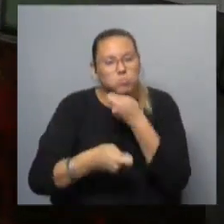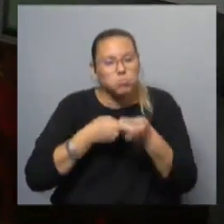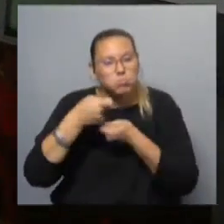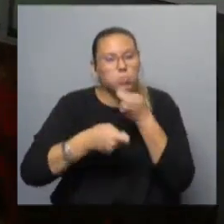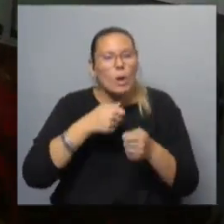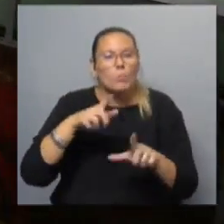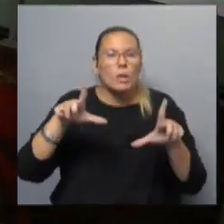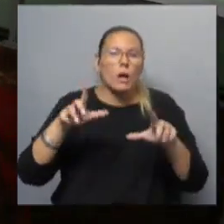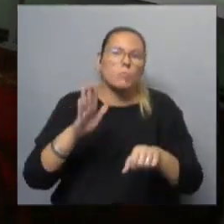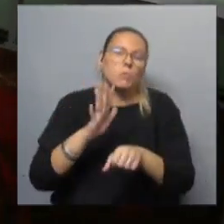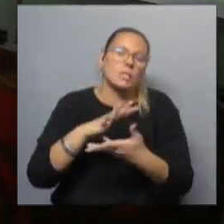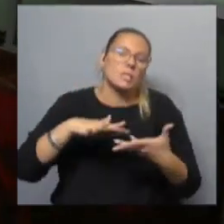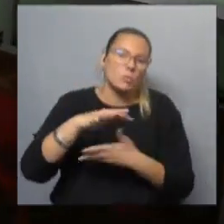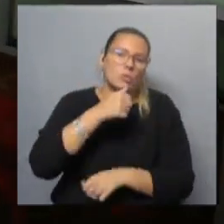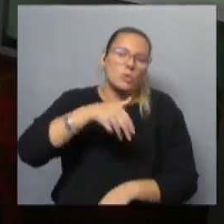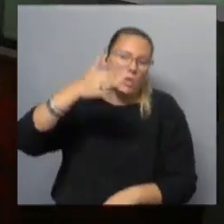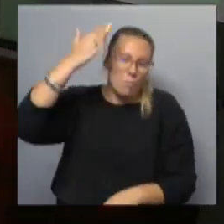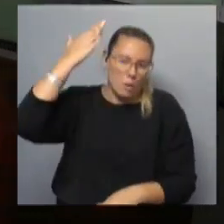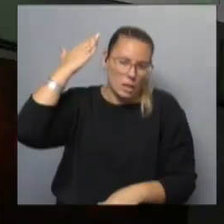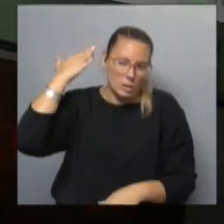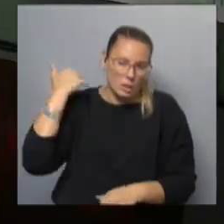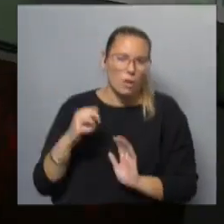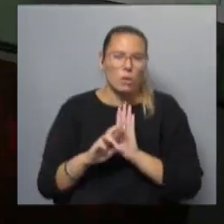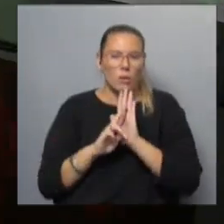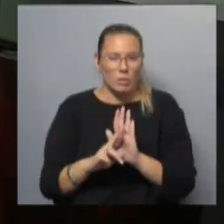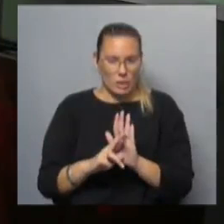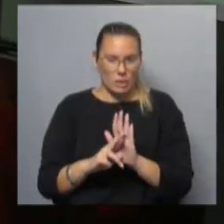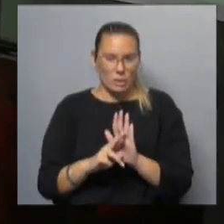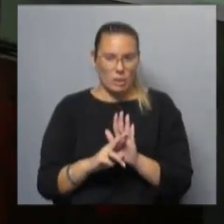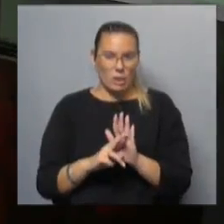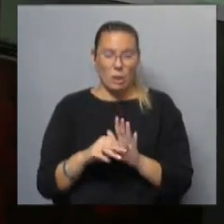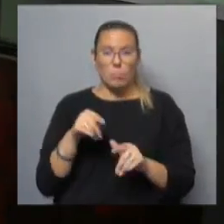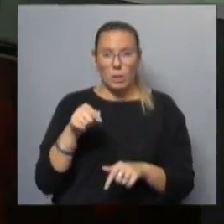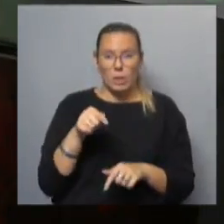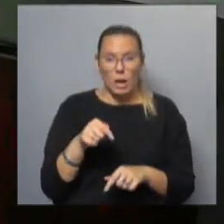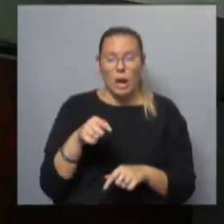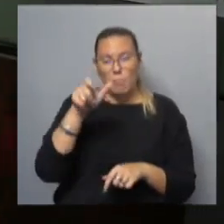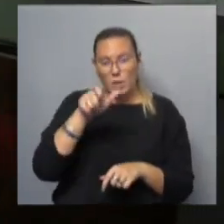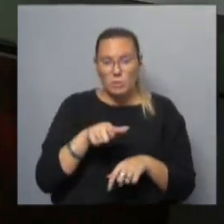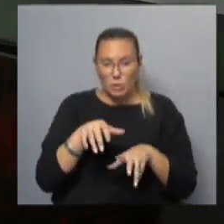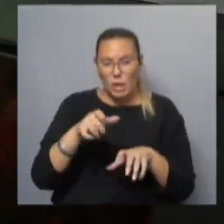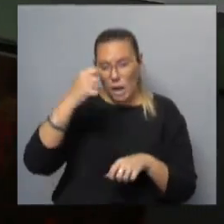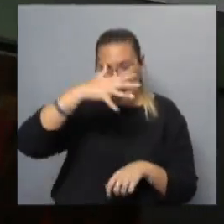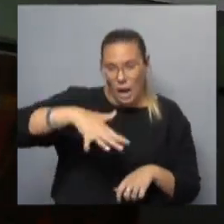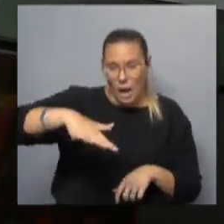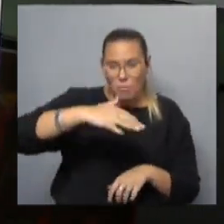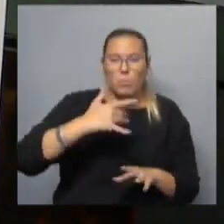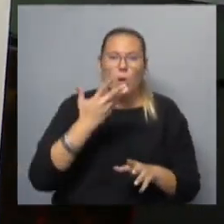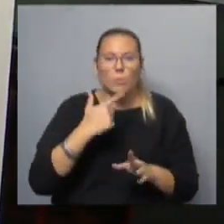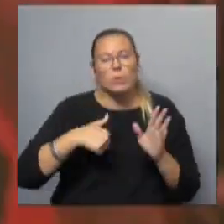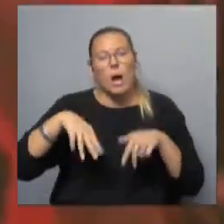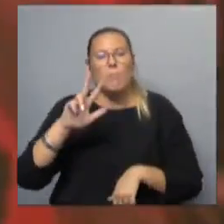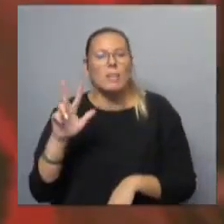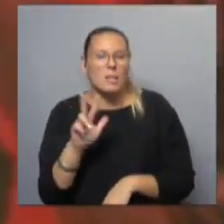del pasado, es decir, construir un referente en el pasado, que para Ordoñana, que era estanciero, le gustaba mucho más que fueran los 33 y